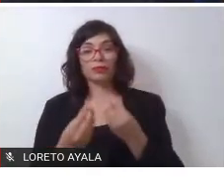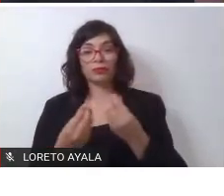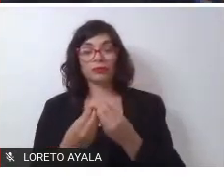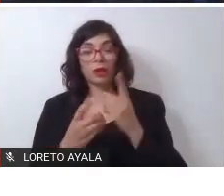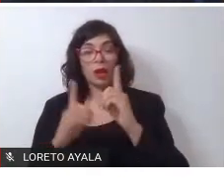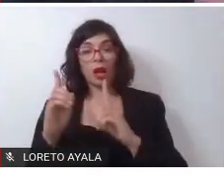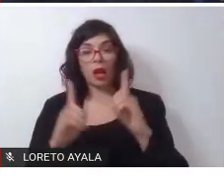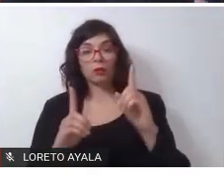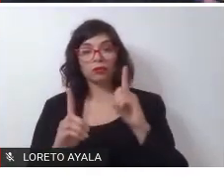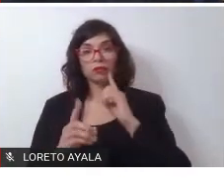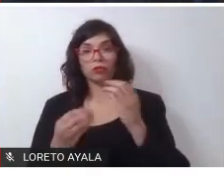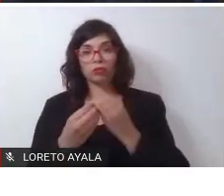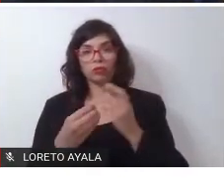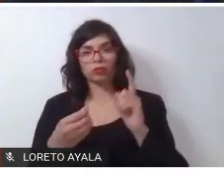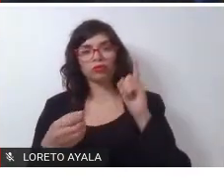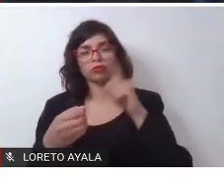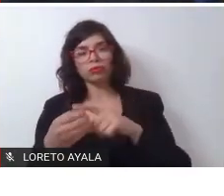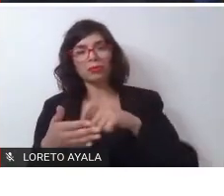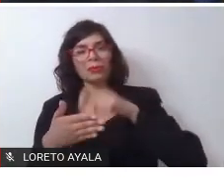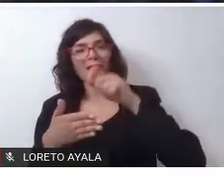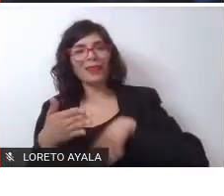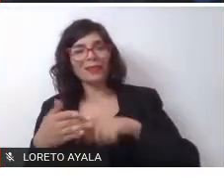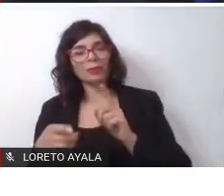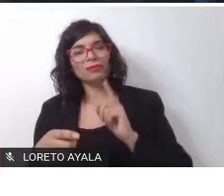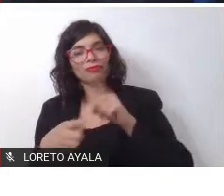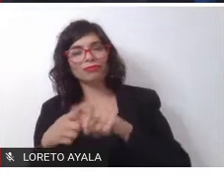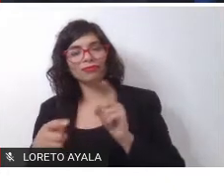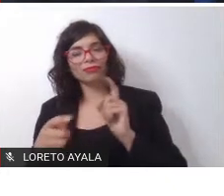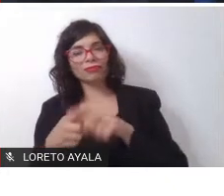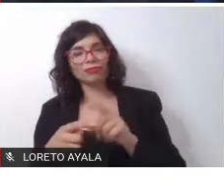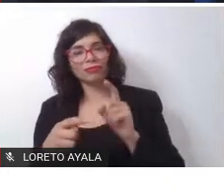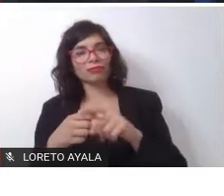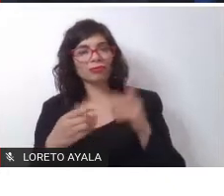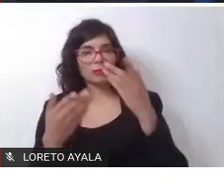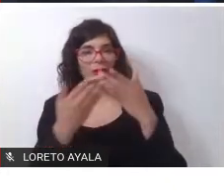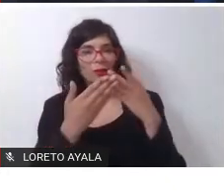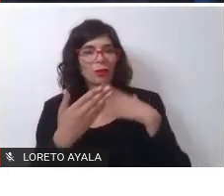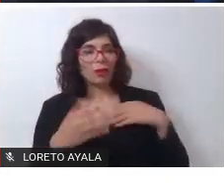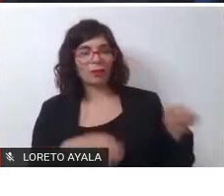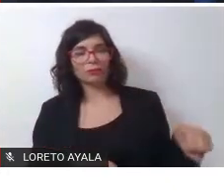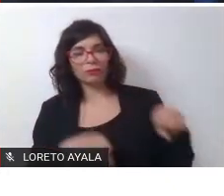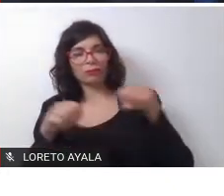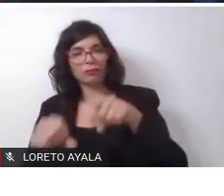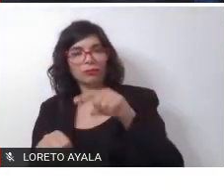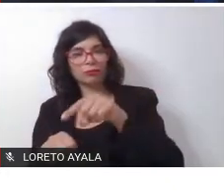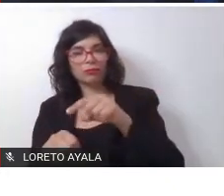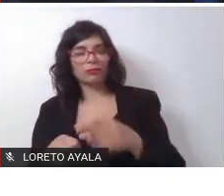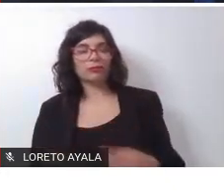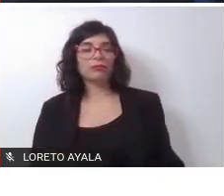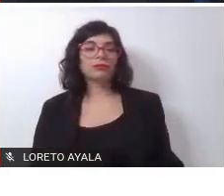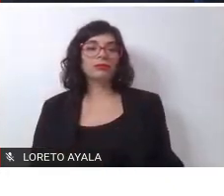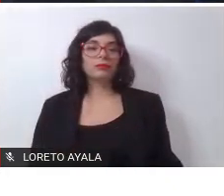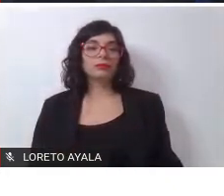con alta, que concentran la matrícula de la población que tienen cercana, ¿ya?